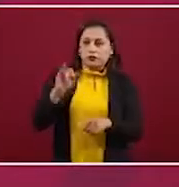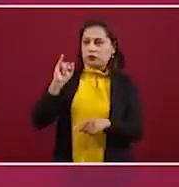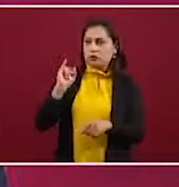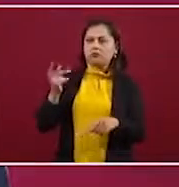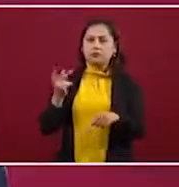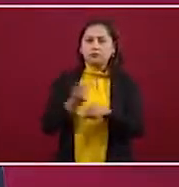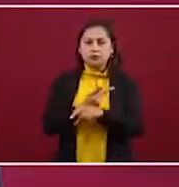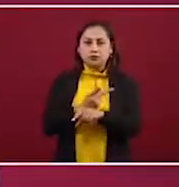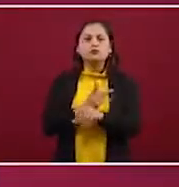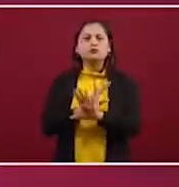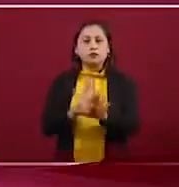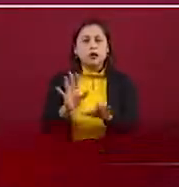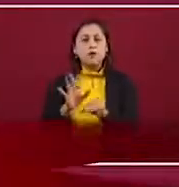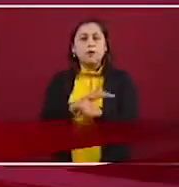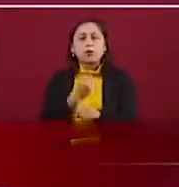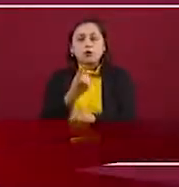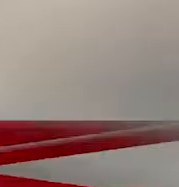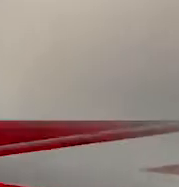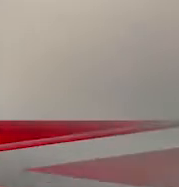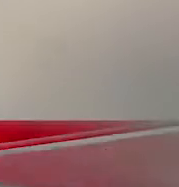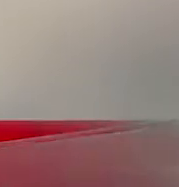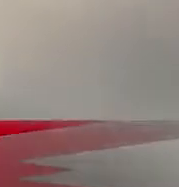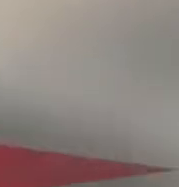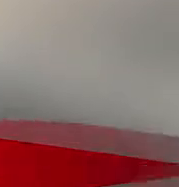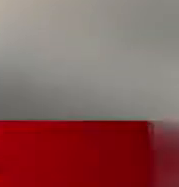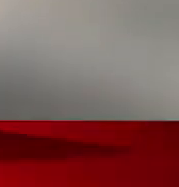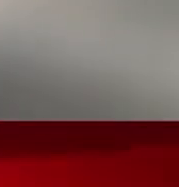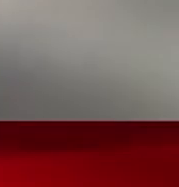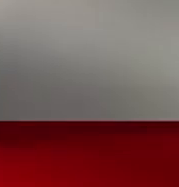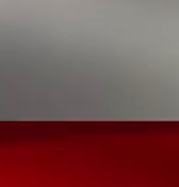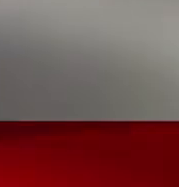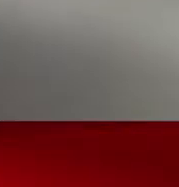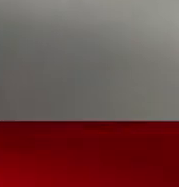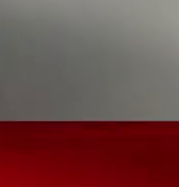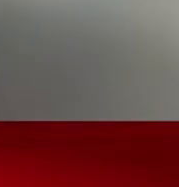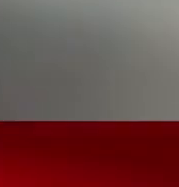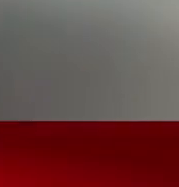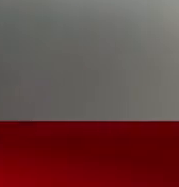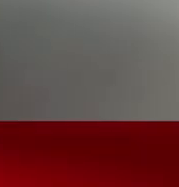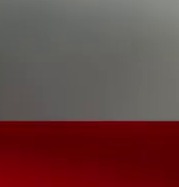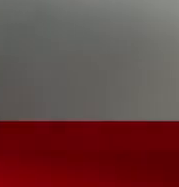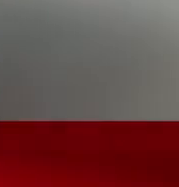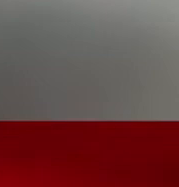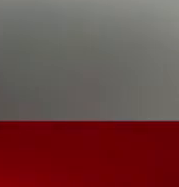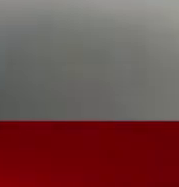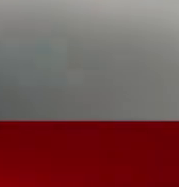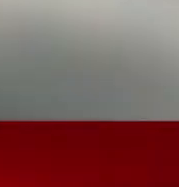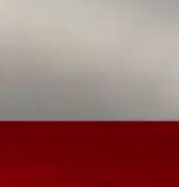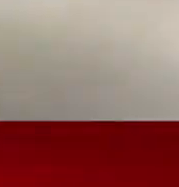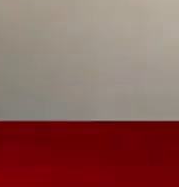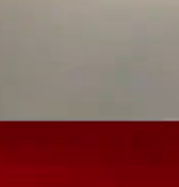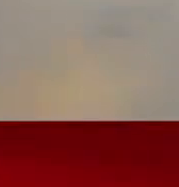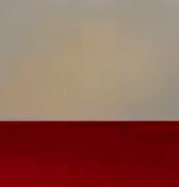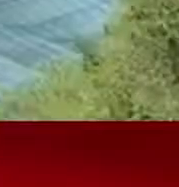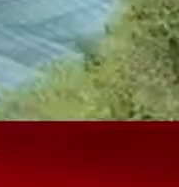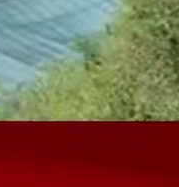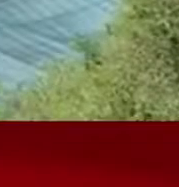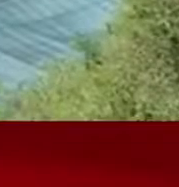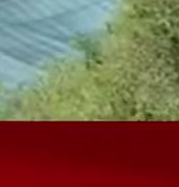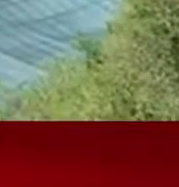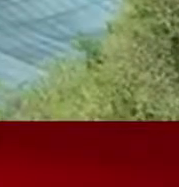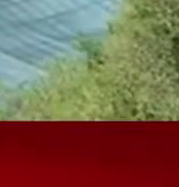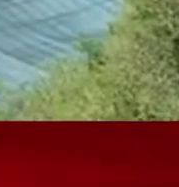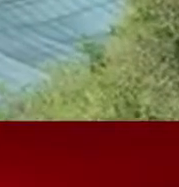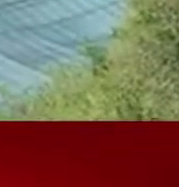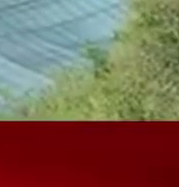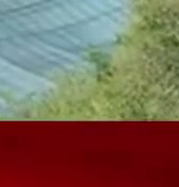lópez obrador aseguró que esté dispuesto a comparecer por los hechos de violencia ocurridos en en el pasado 17 de octubre reiteró que se decidió